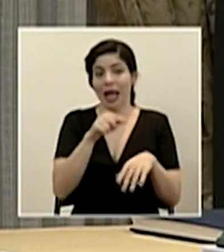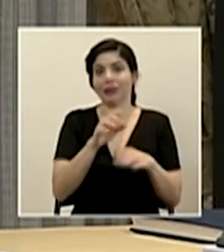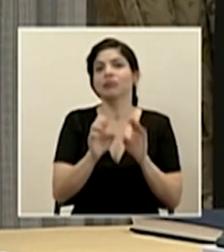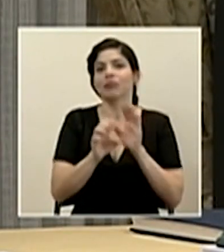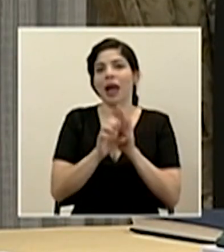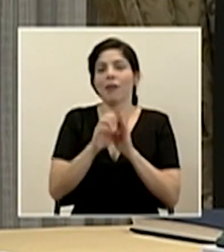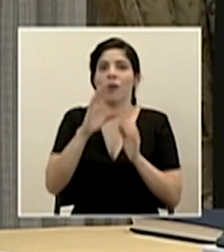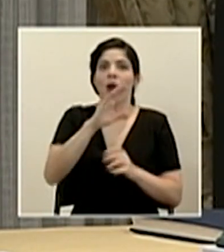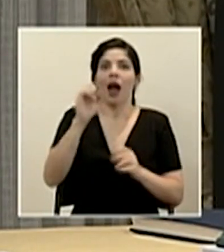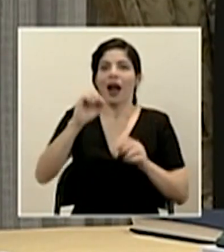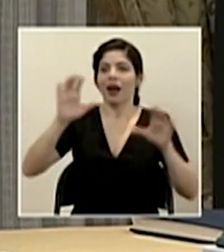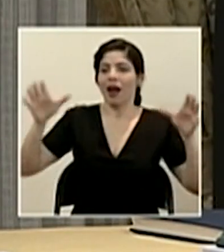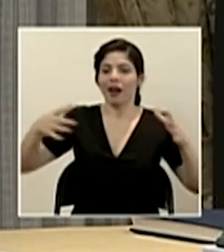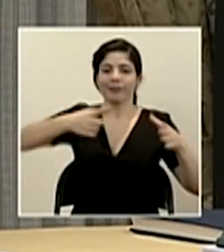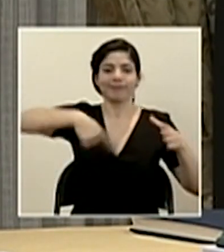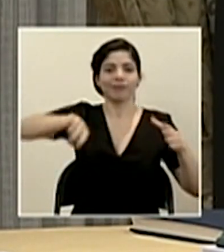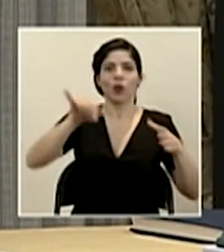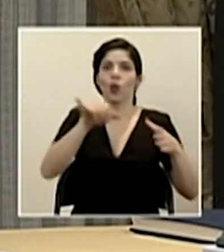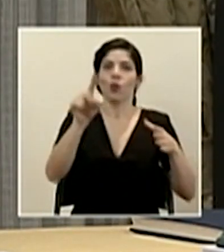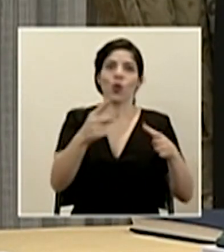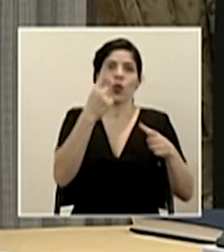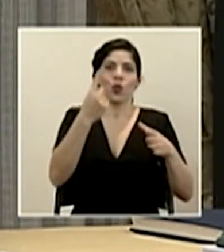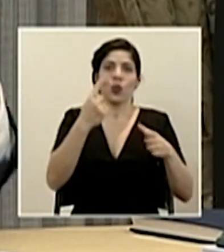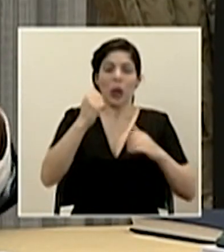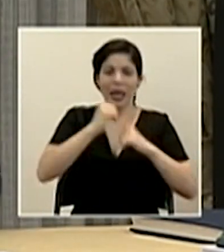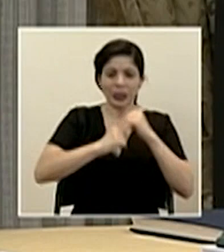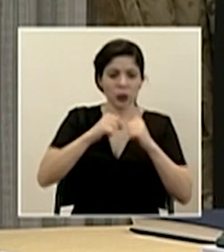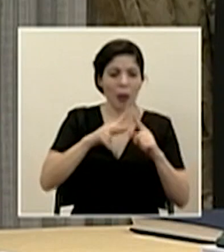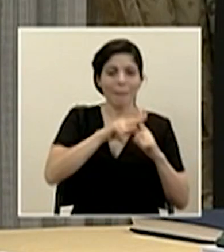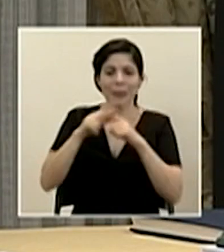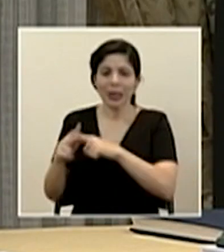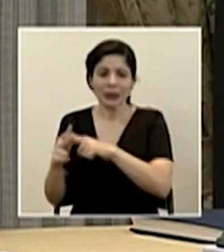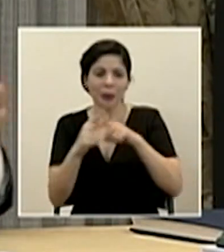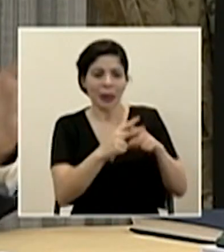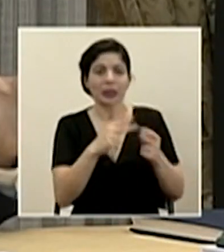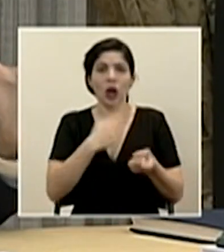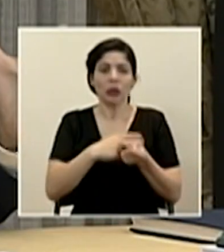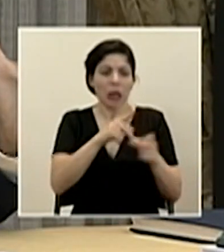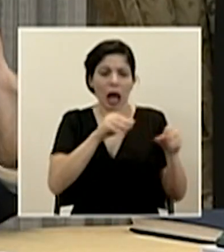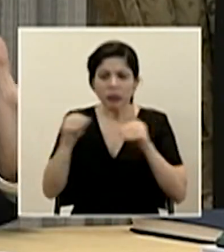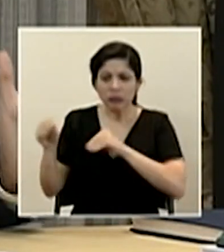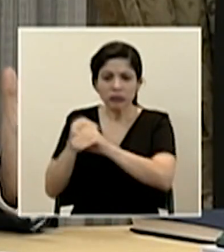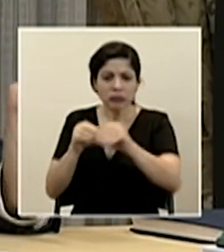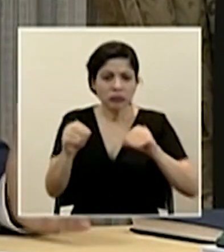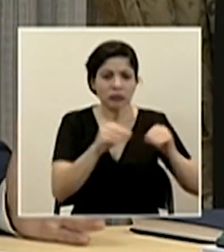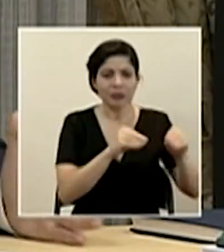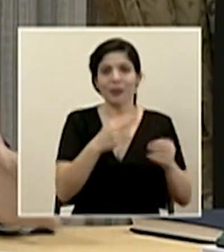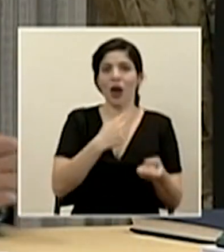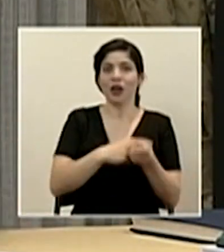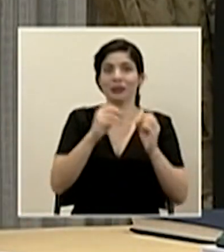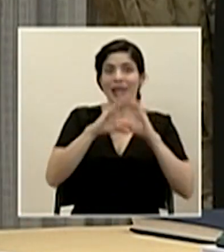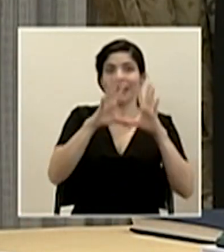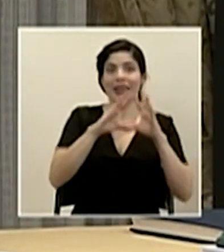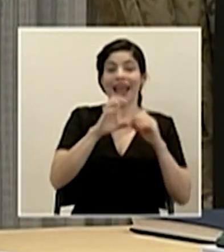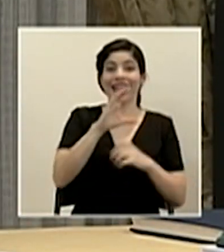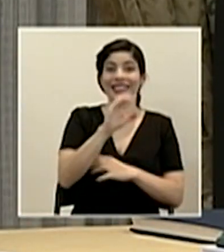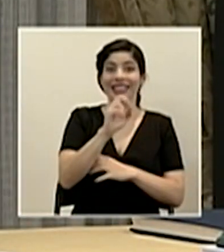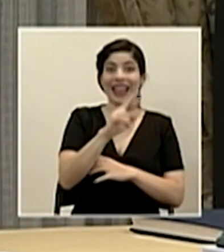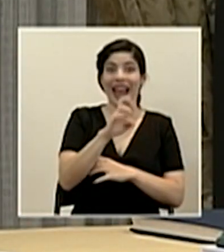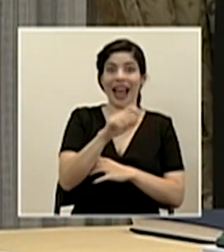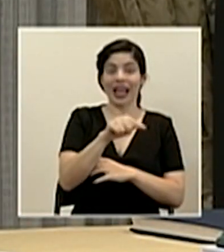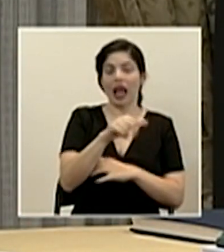Zona, ¿verdad? Hay infraestructura que se prestan entre diferentes hospitales. Ya el Hospital de Día de SENARE